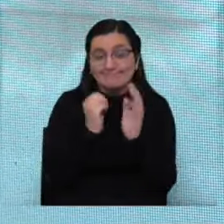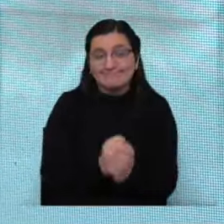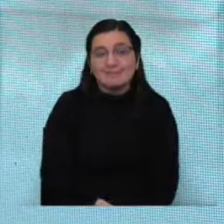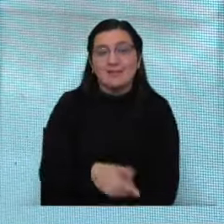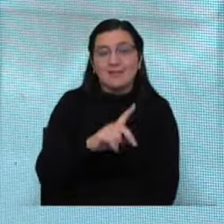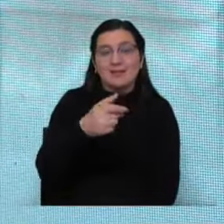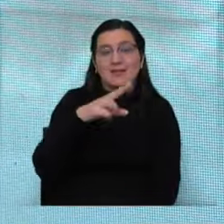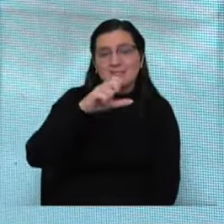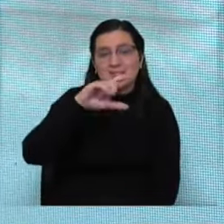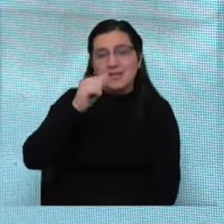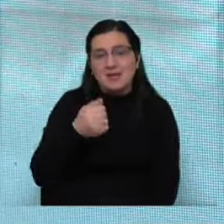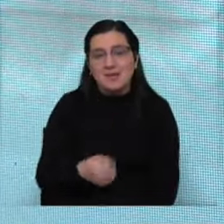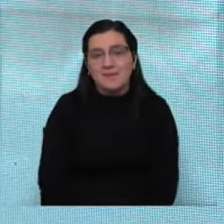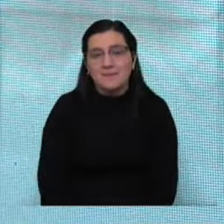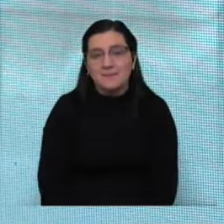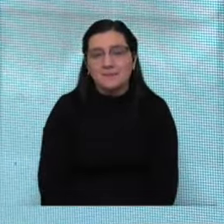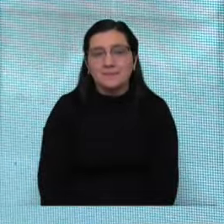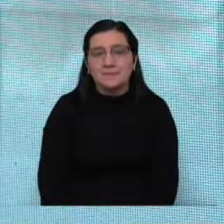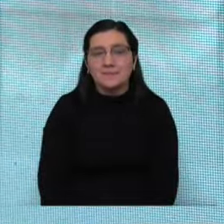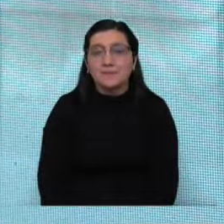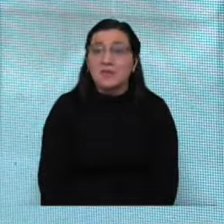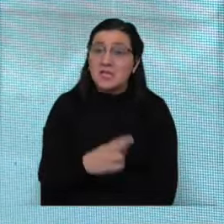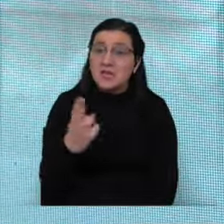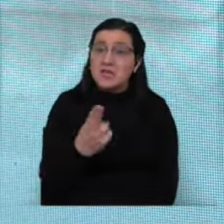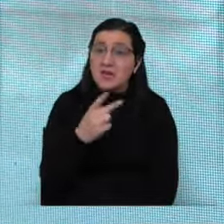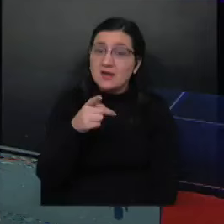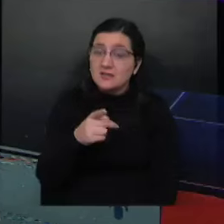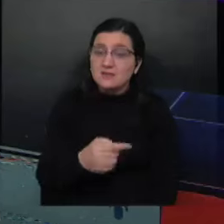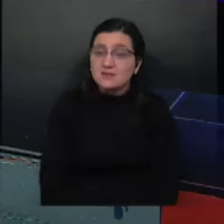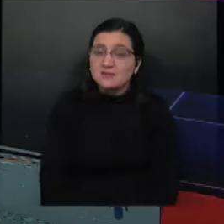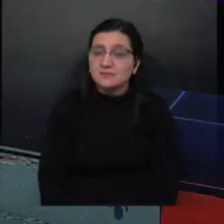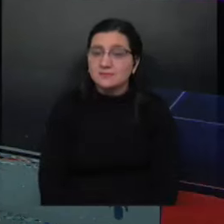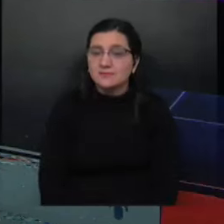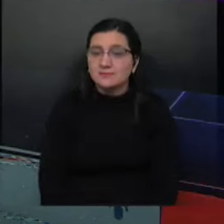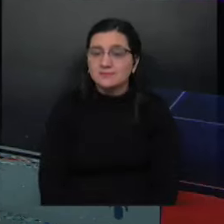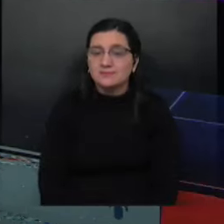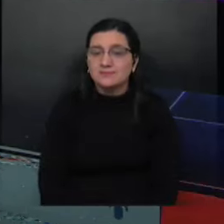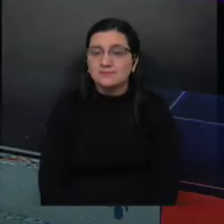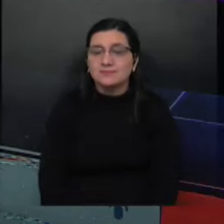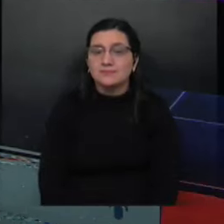reina Graciela pero viste qué rara es esa carita ese